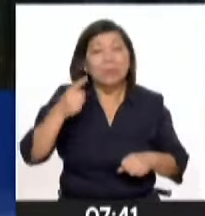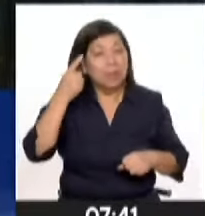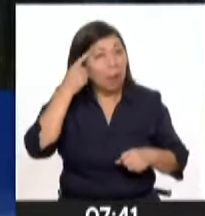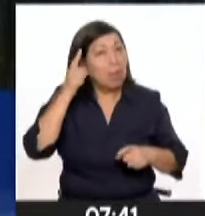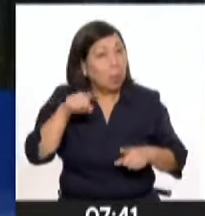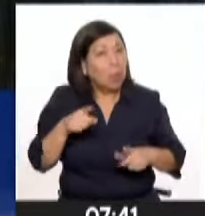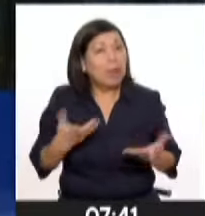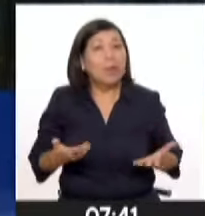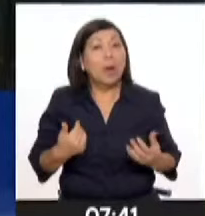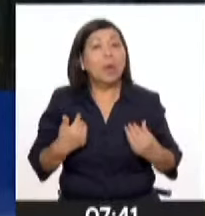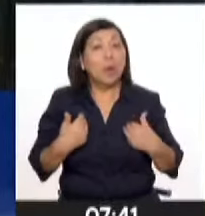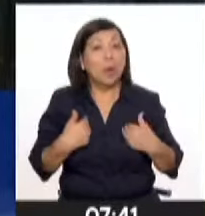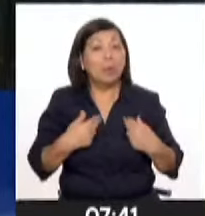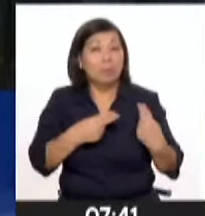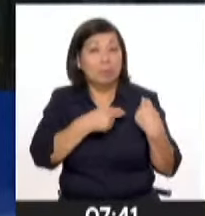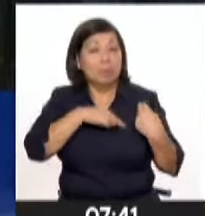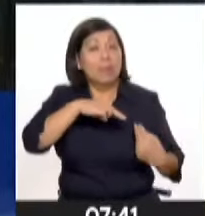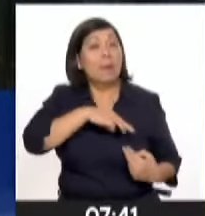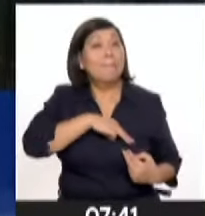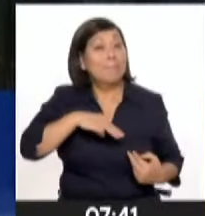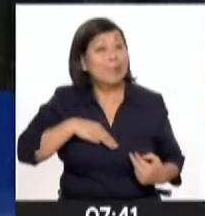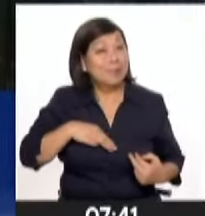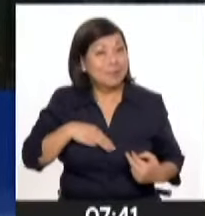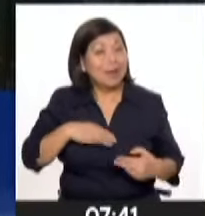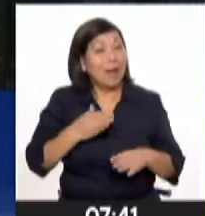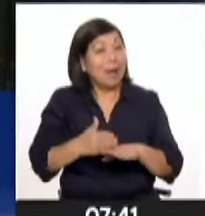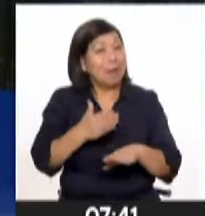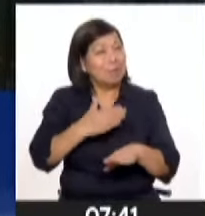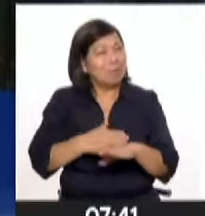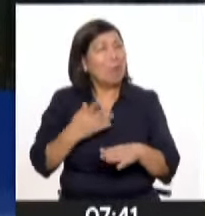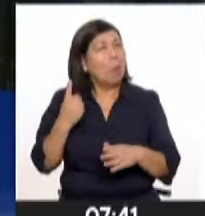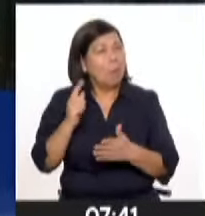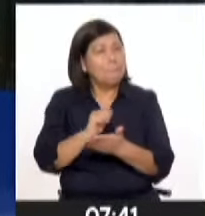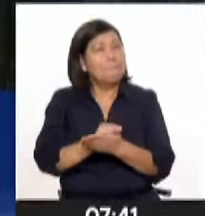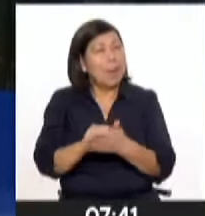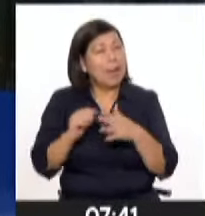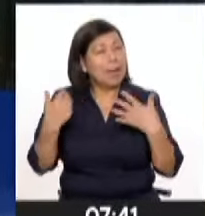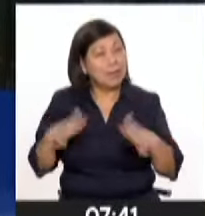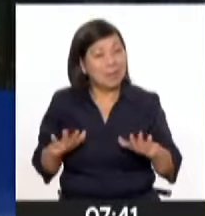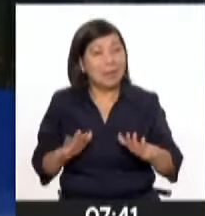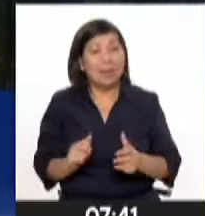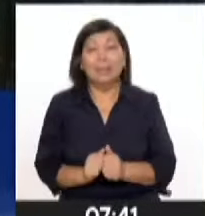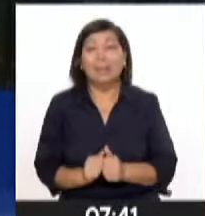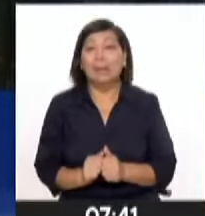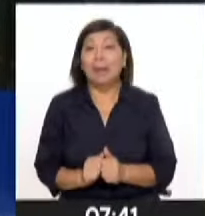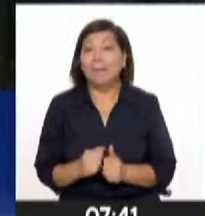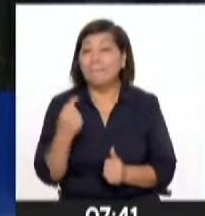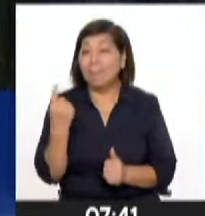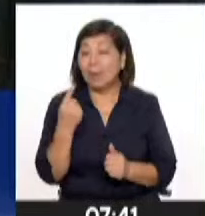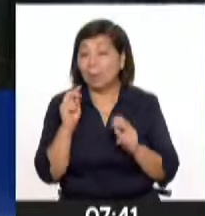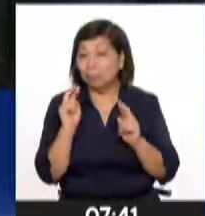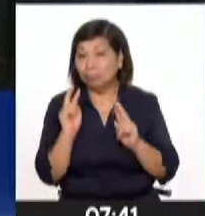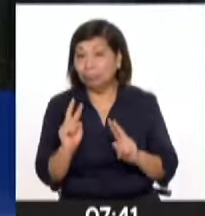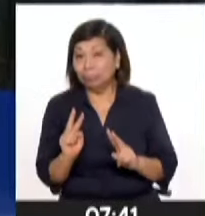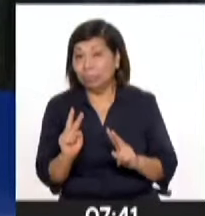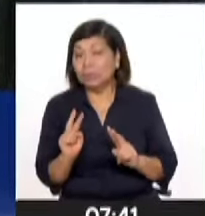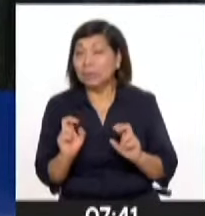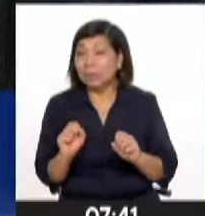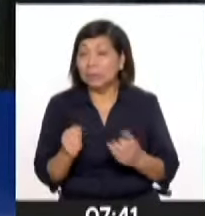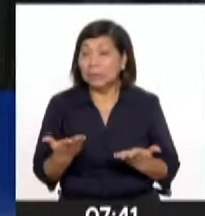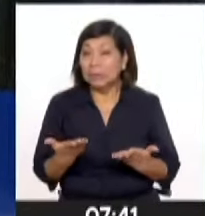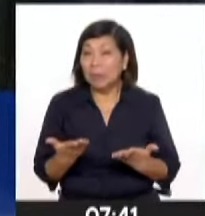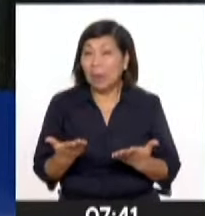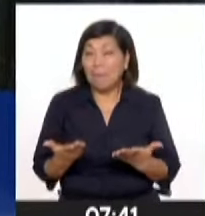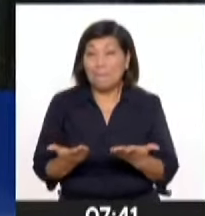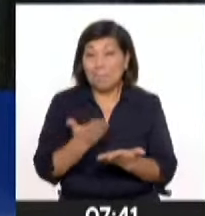Y nosotros como ministerio, desde ya hace más de un mes, cuando ya teníamos las primeras alertas de la posibilidad de